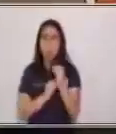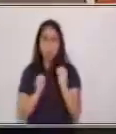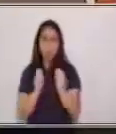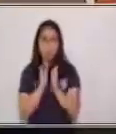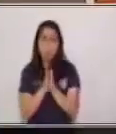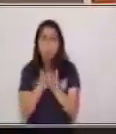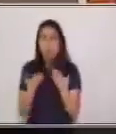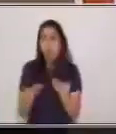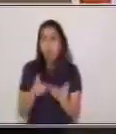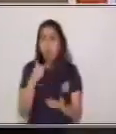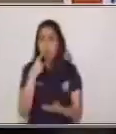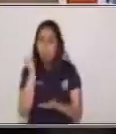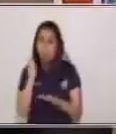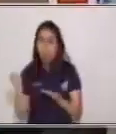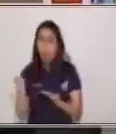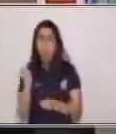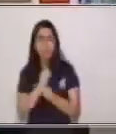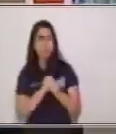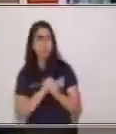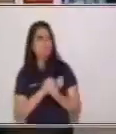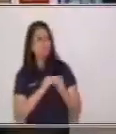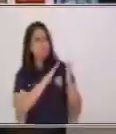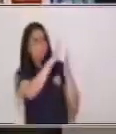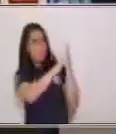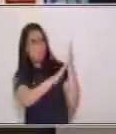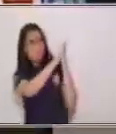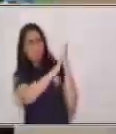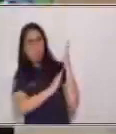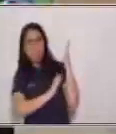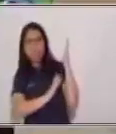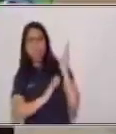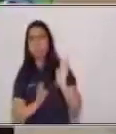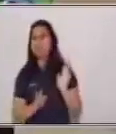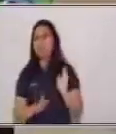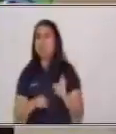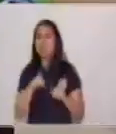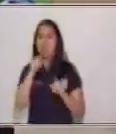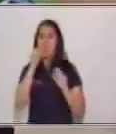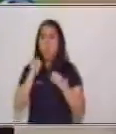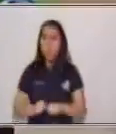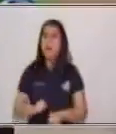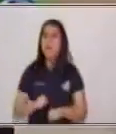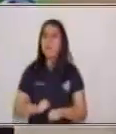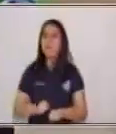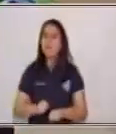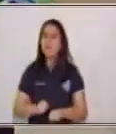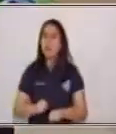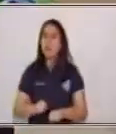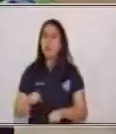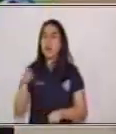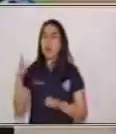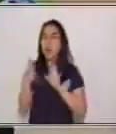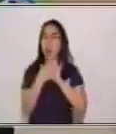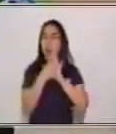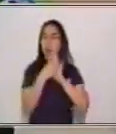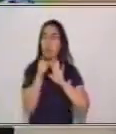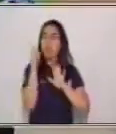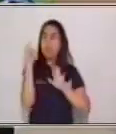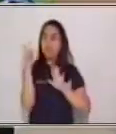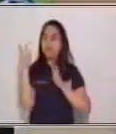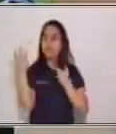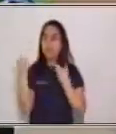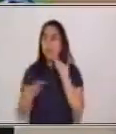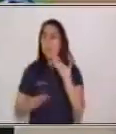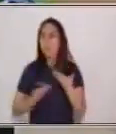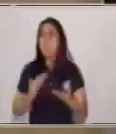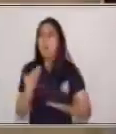lápiz, y que, imitando este poema, le cambies el objeto del cual habla y que tú puedas